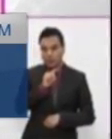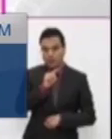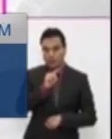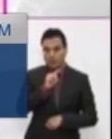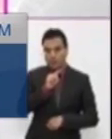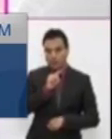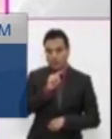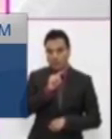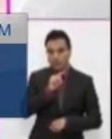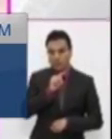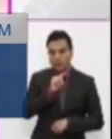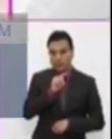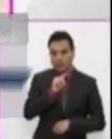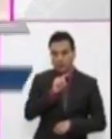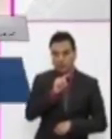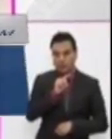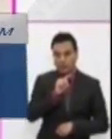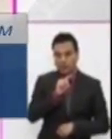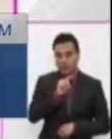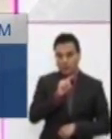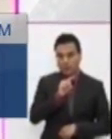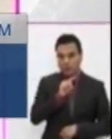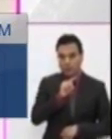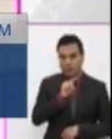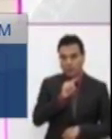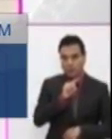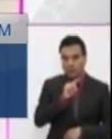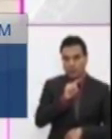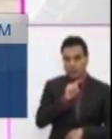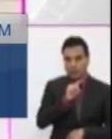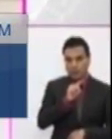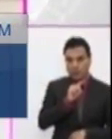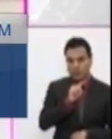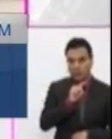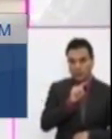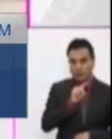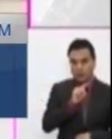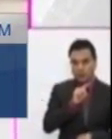Sonora, Tlaxcala y Zacatecas. Y se renovarán más de